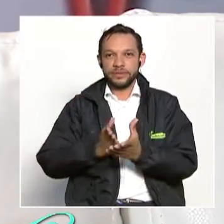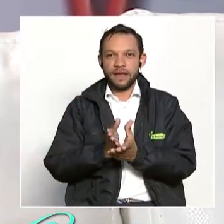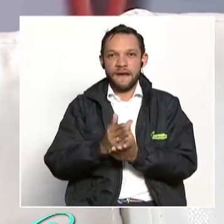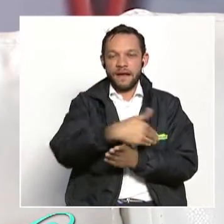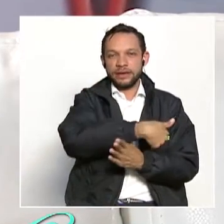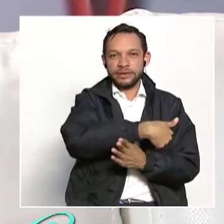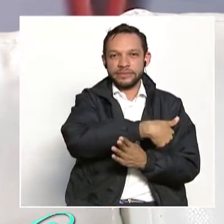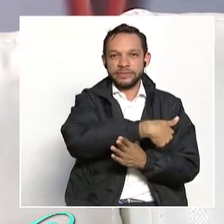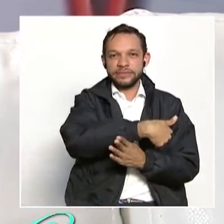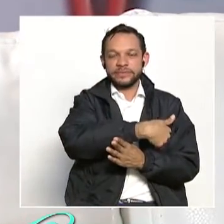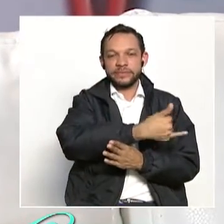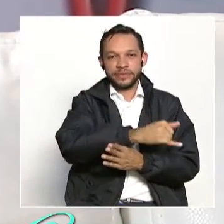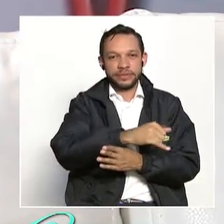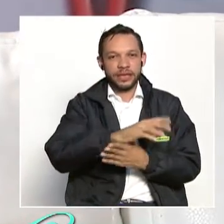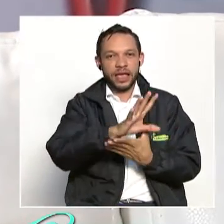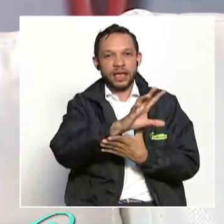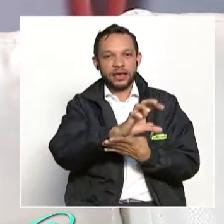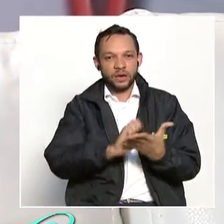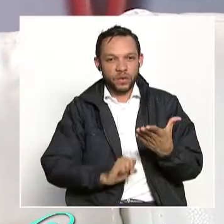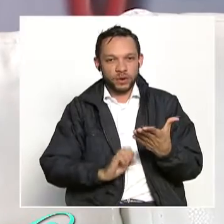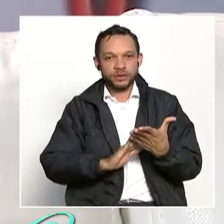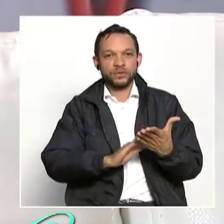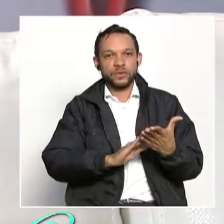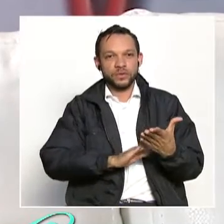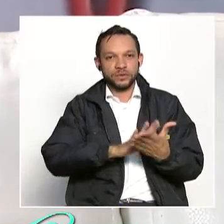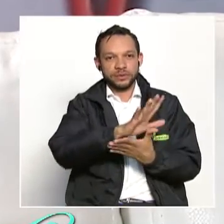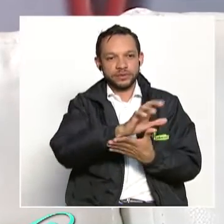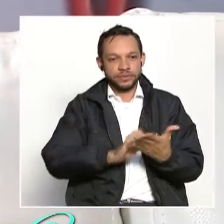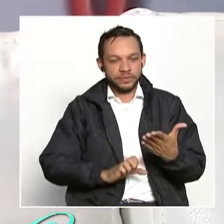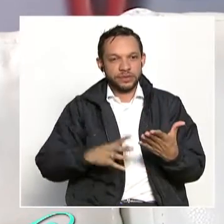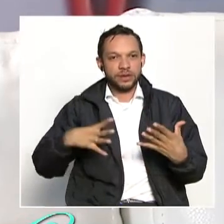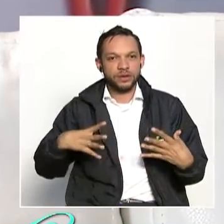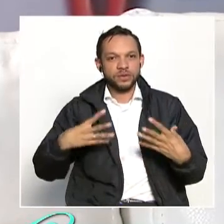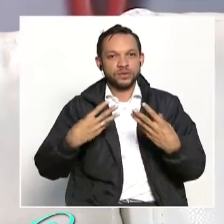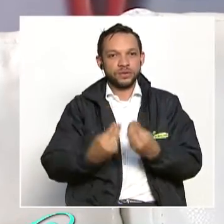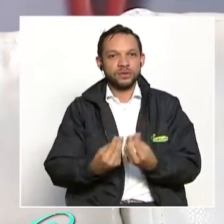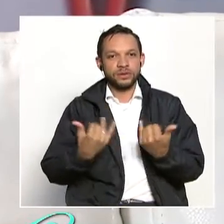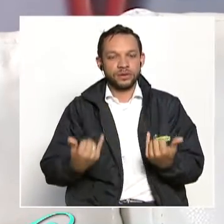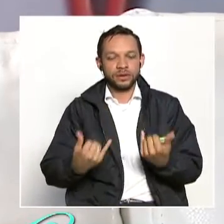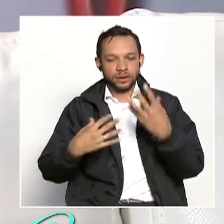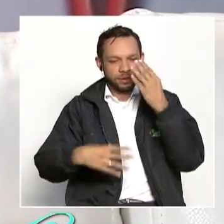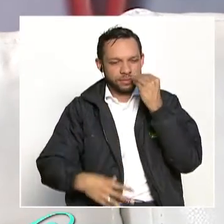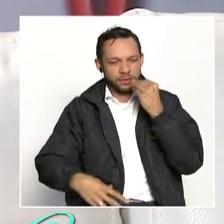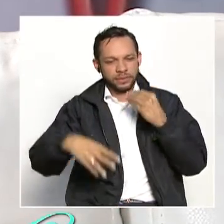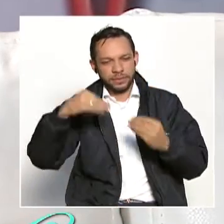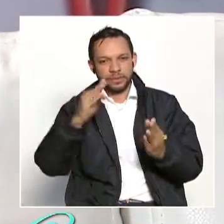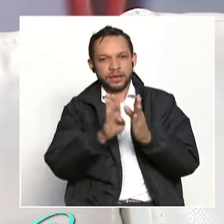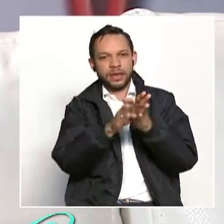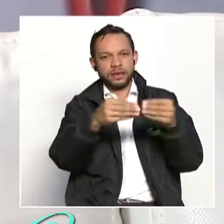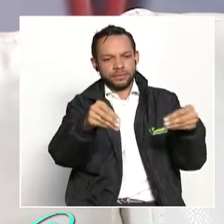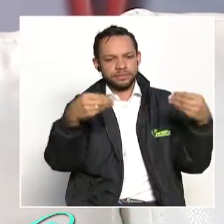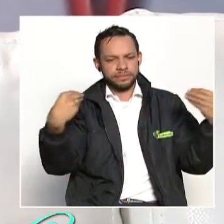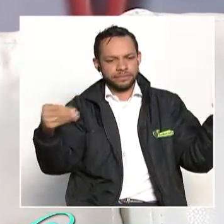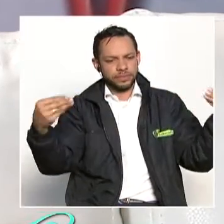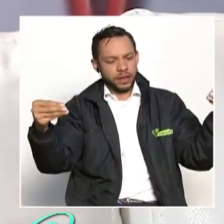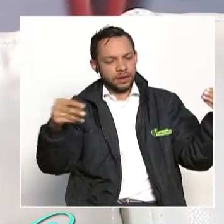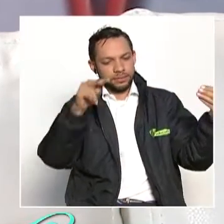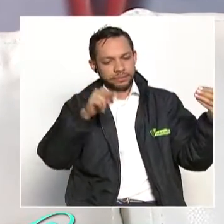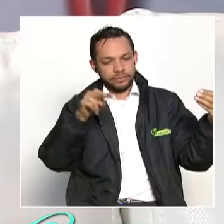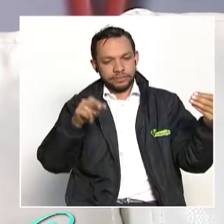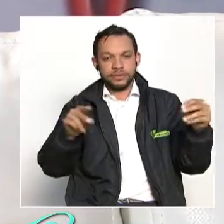que esos hábitos se modifiquen. Y eso es lo que estamos escuchando hoy en la prensa, en la radio, en la